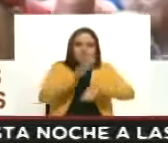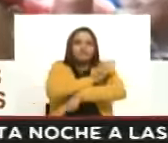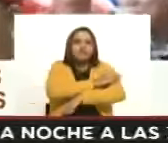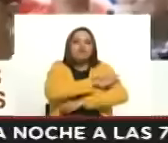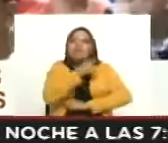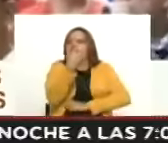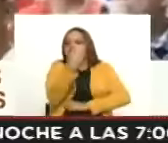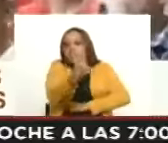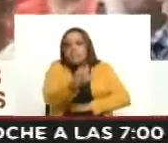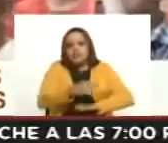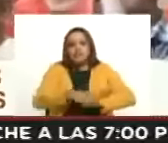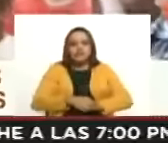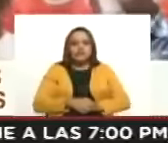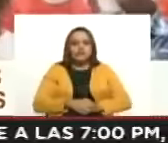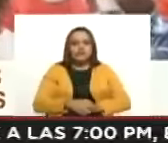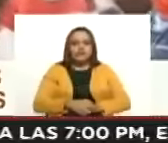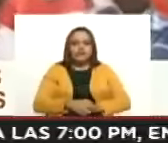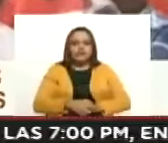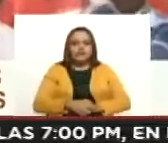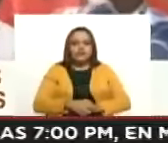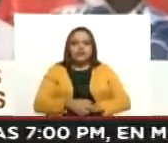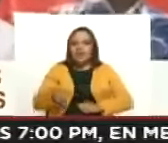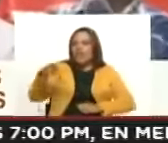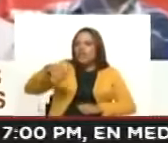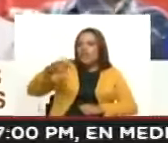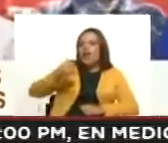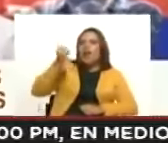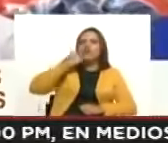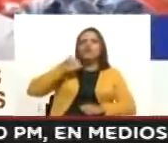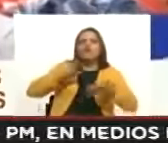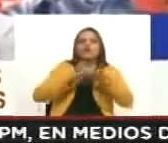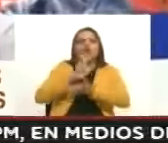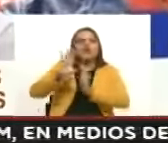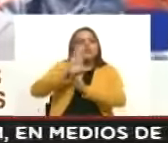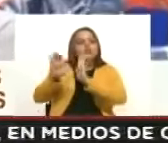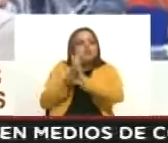ellos van a decir que eso viola la Constitución.